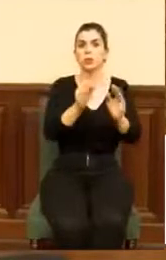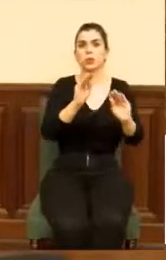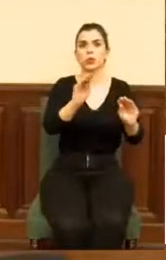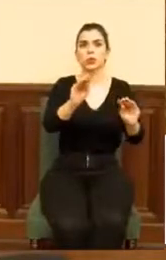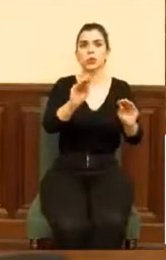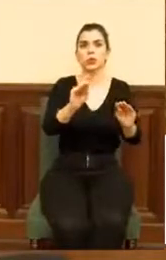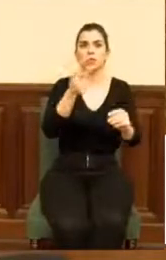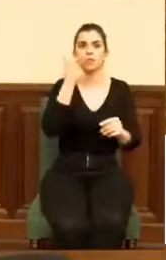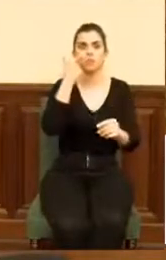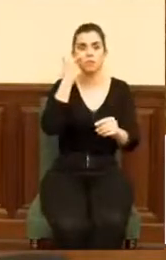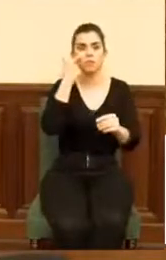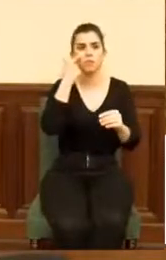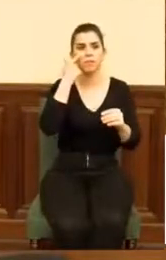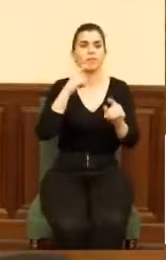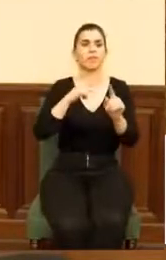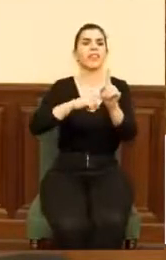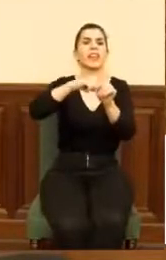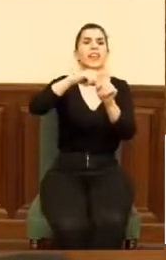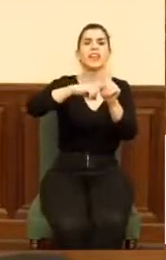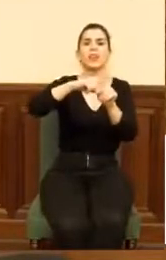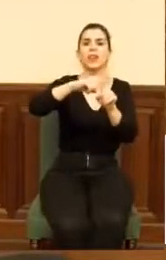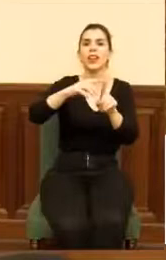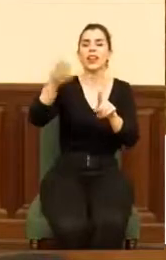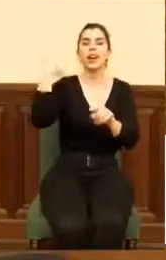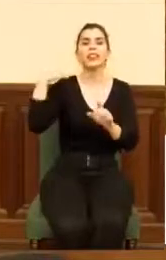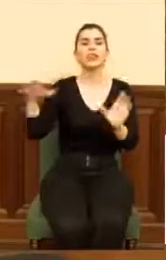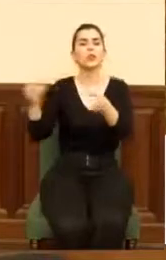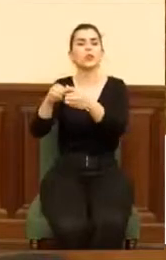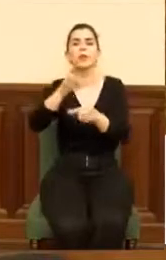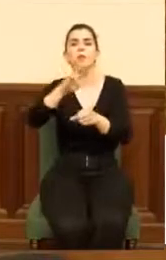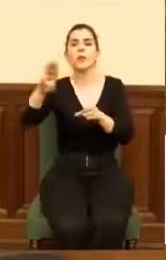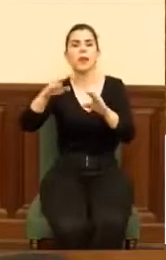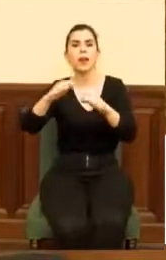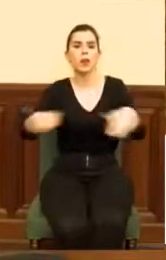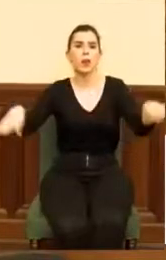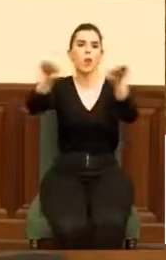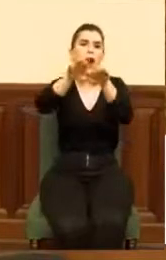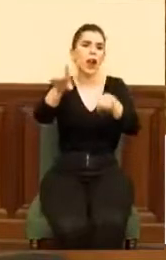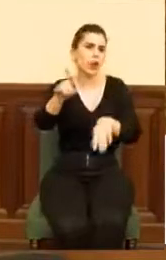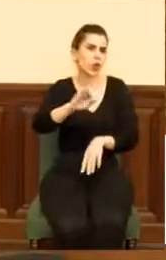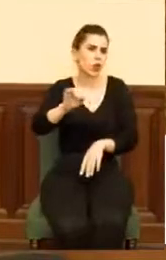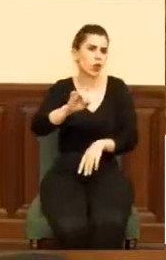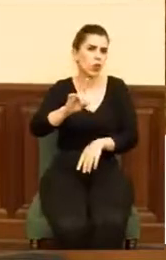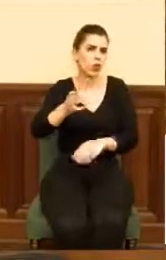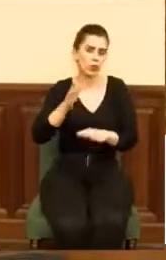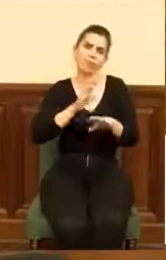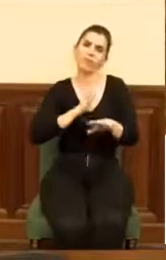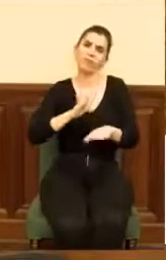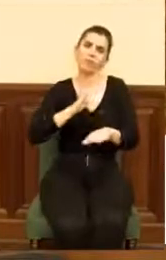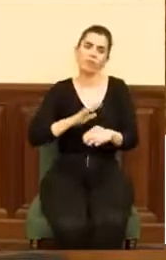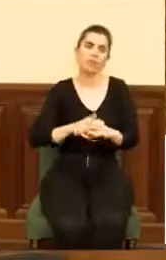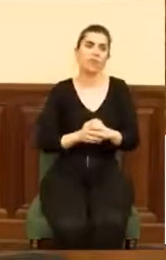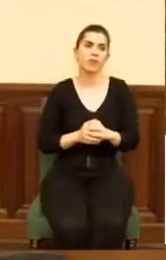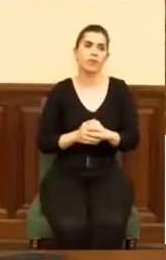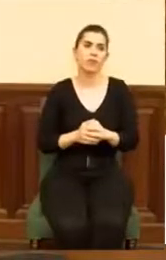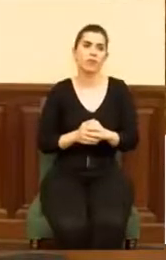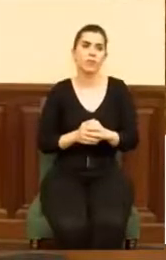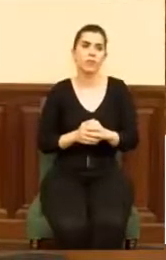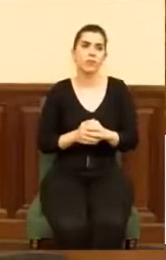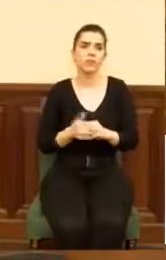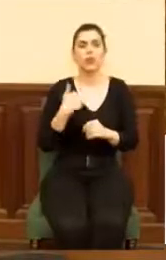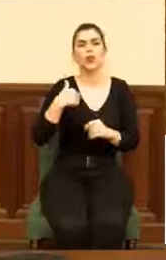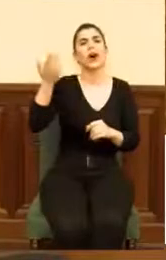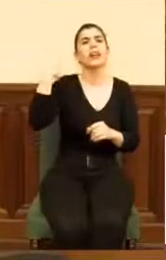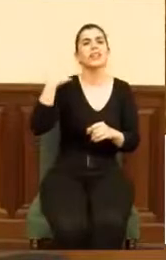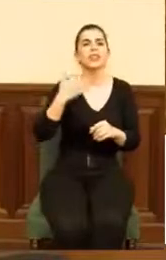no se pongan al mismo nivel que se ha puesto antes el Partido Popular. Antes el Partido Popular, que les he, entre comillas,